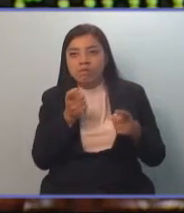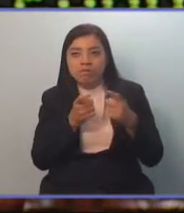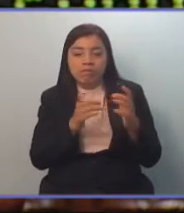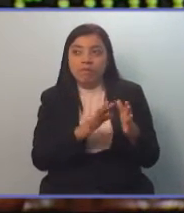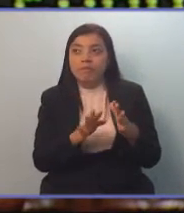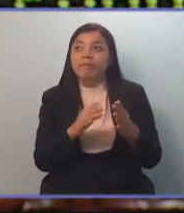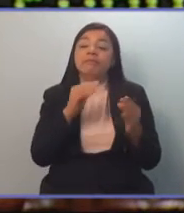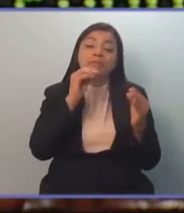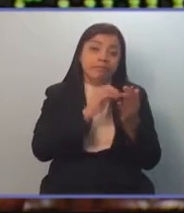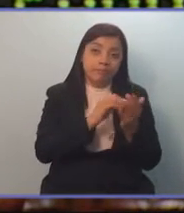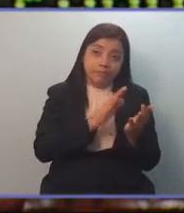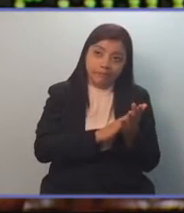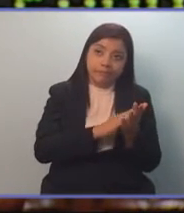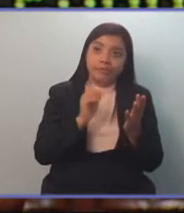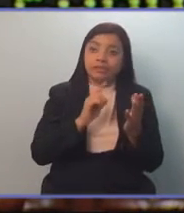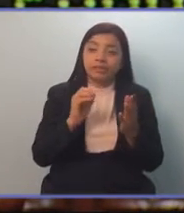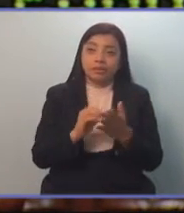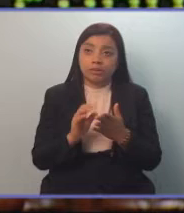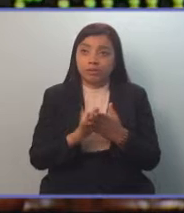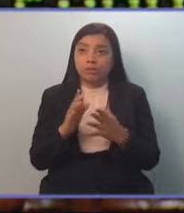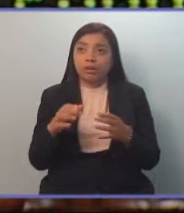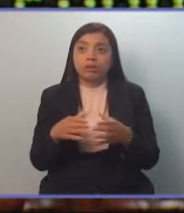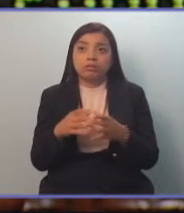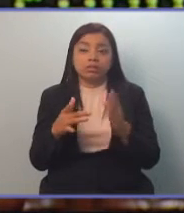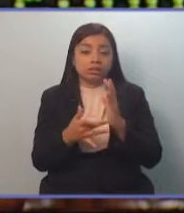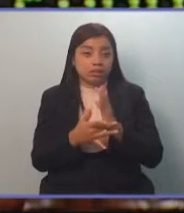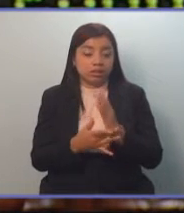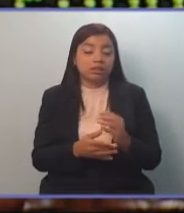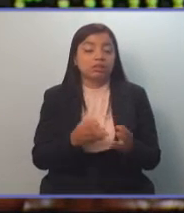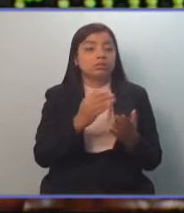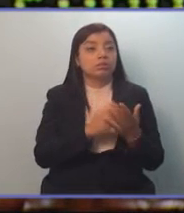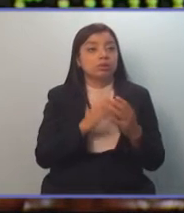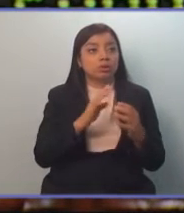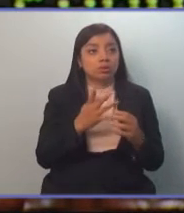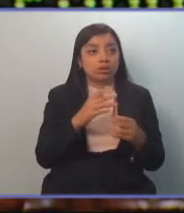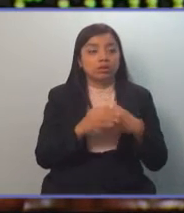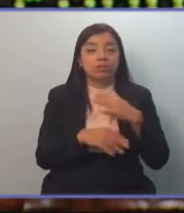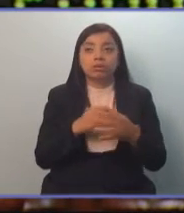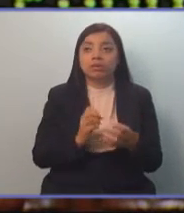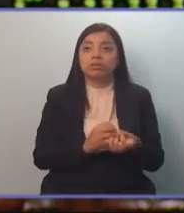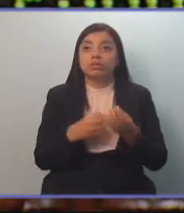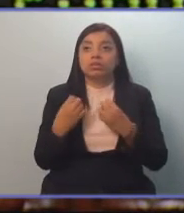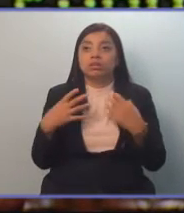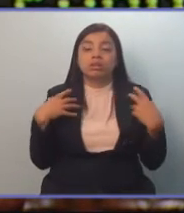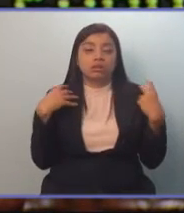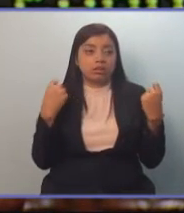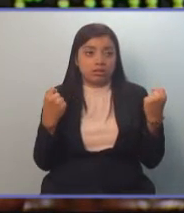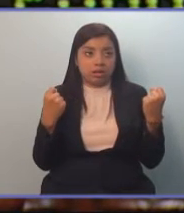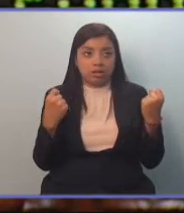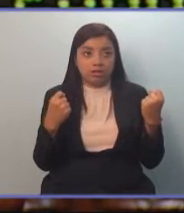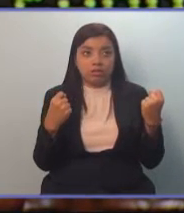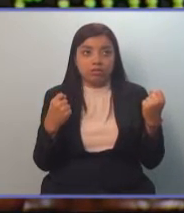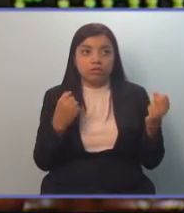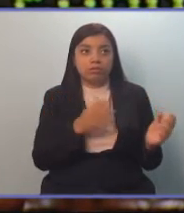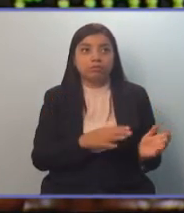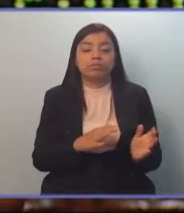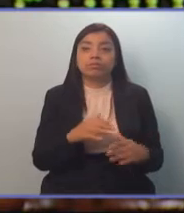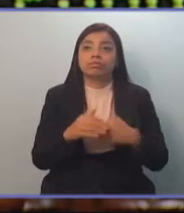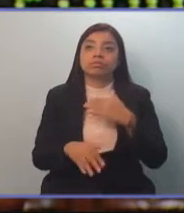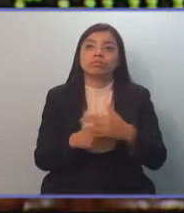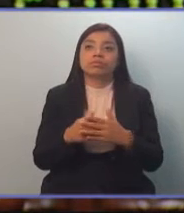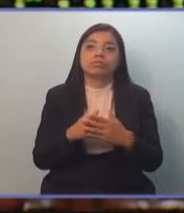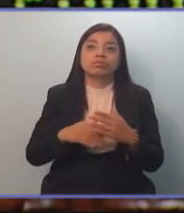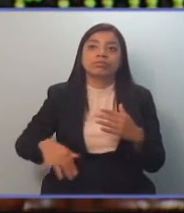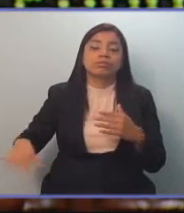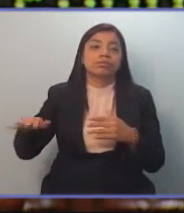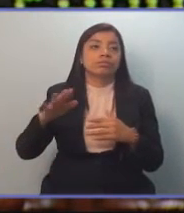y no programadas por la comisión técnica. 4. Emitir por medio de las unidades de salud de las distintas circunscripciones territoriales